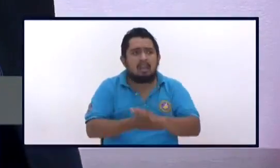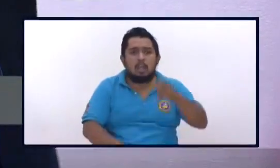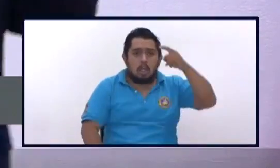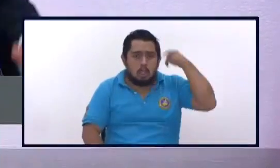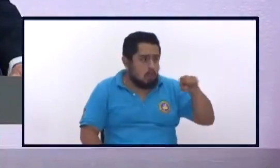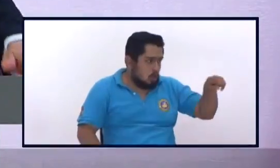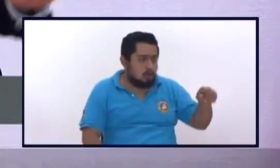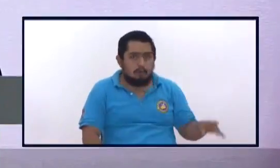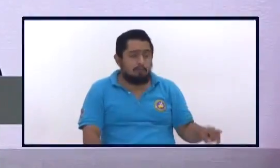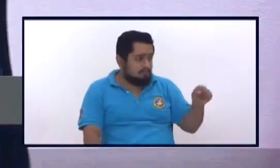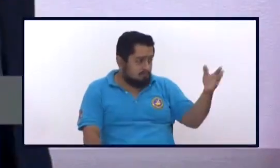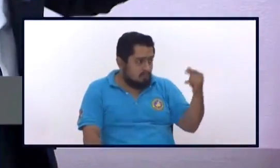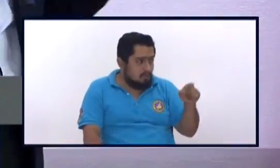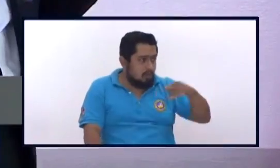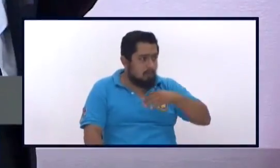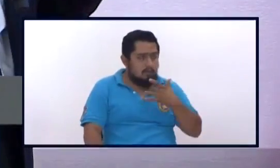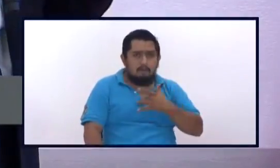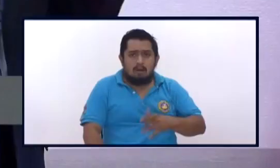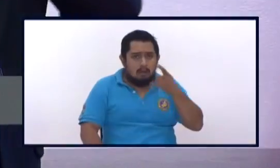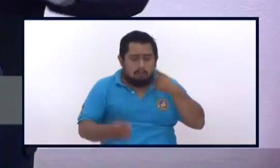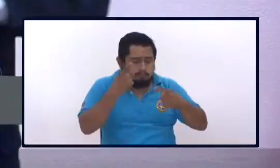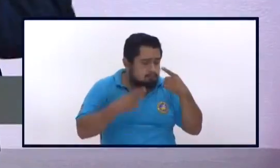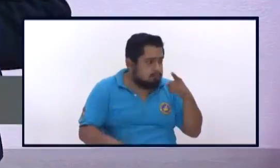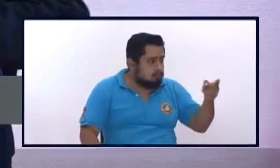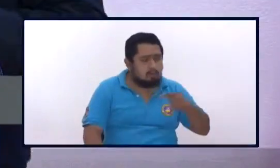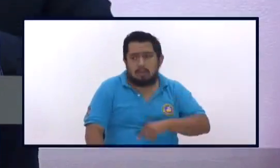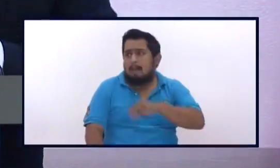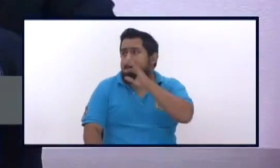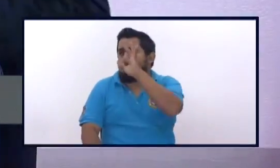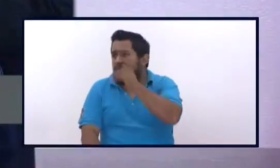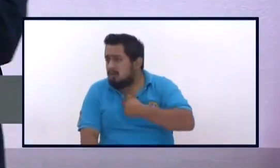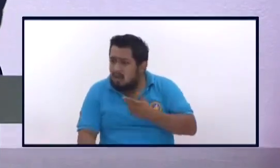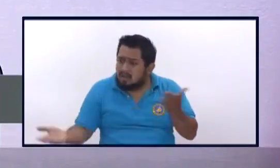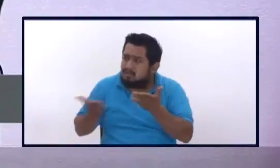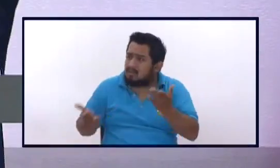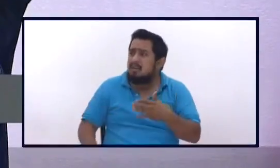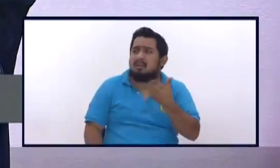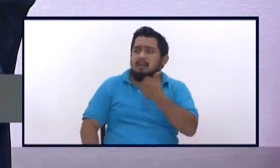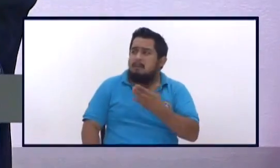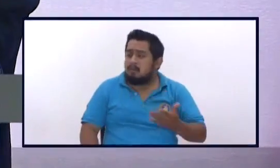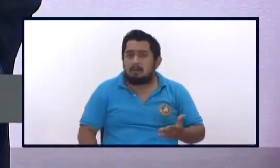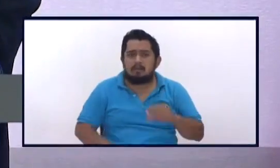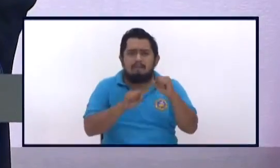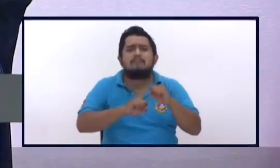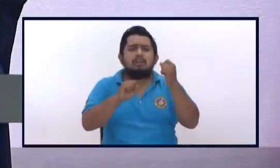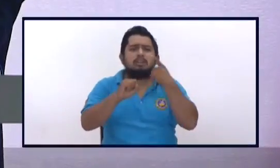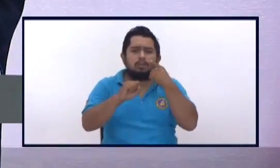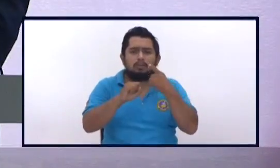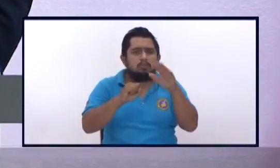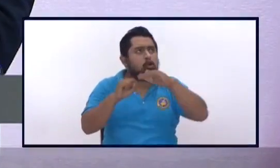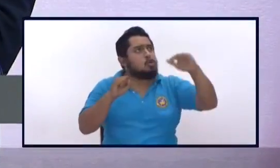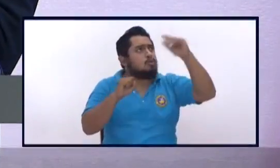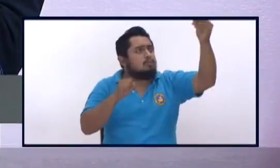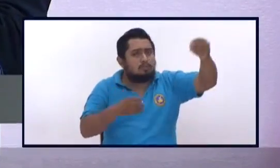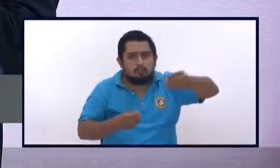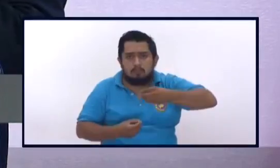sido compañero de armas de mi jefe se quebranto en el momento del mundo hijo de pastor y qué hacemos y dónde y de dónde vienes por el mismo lugar que viene